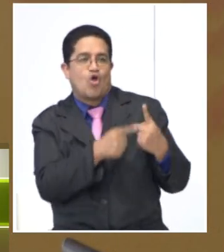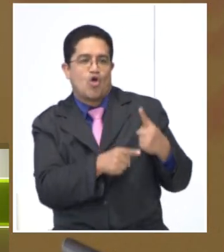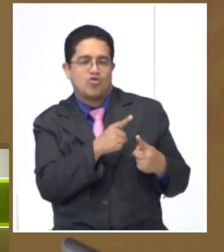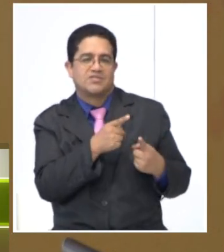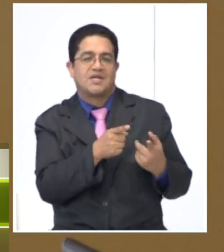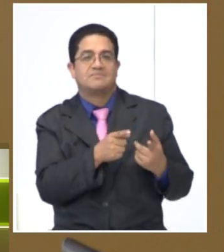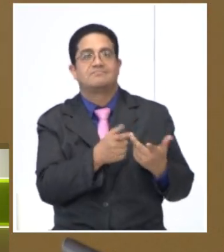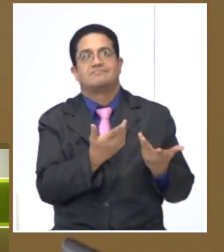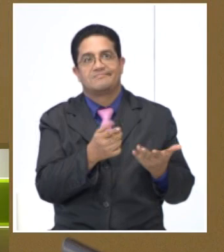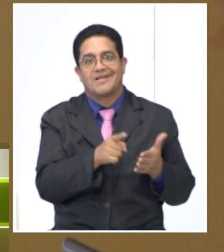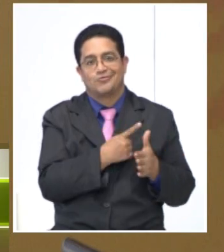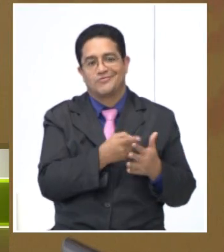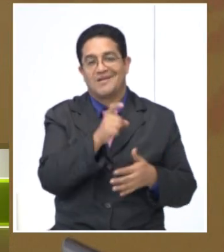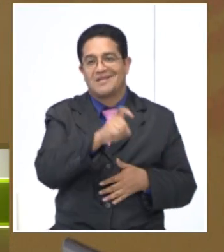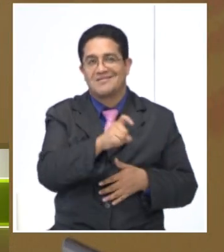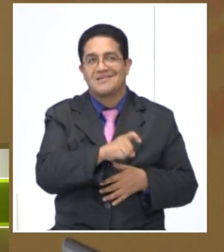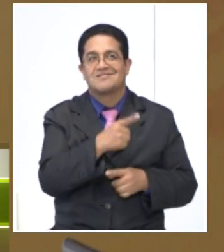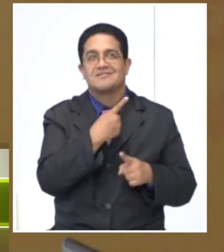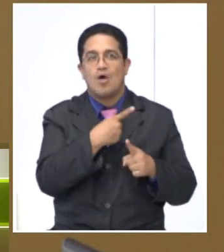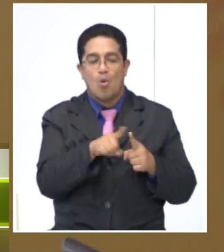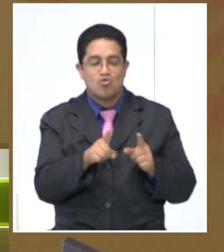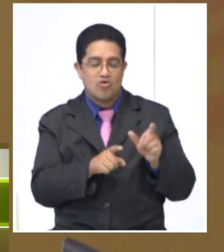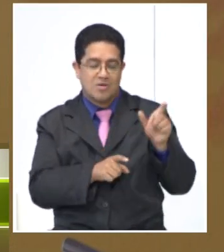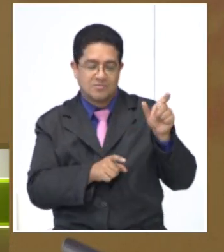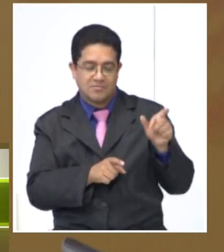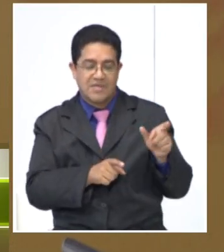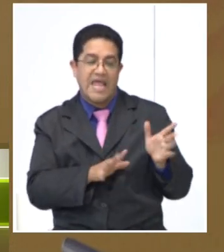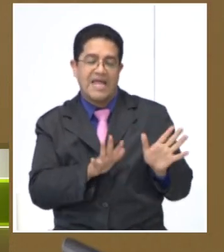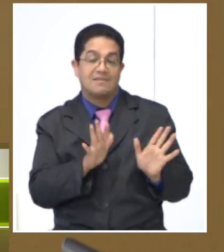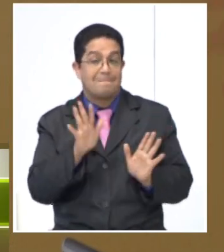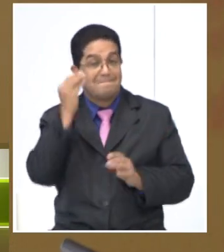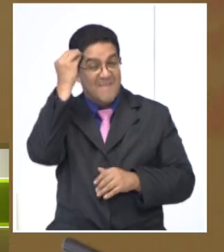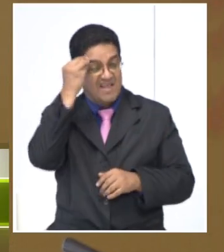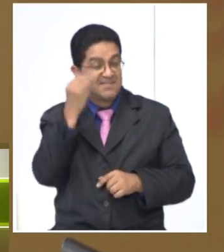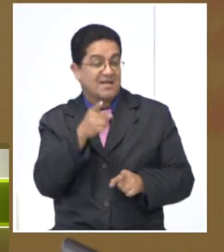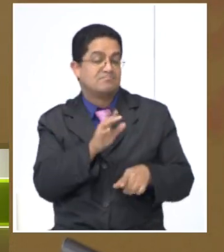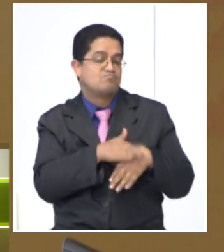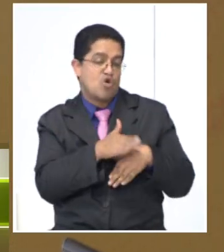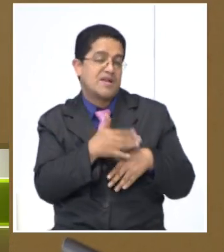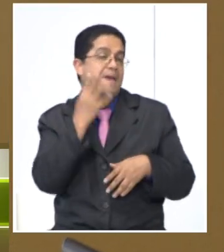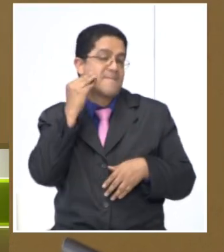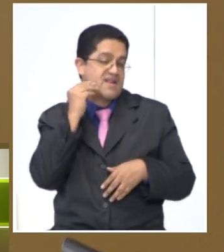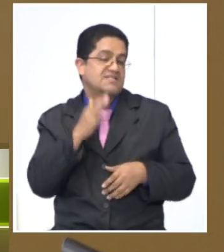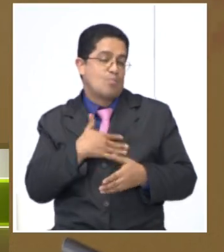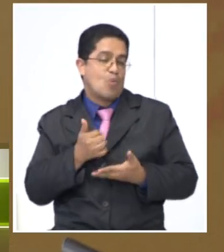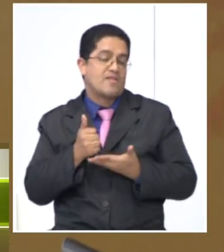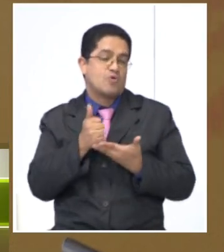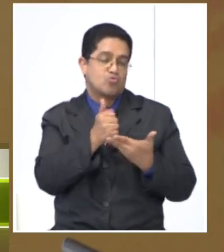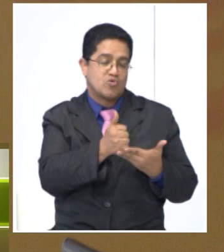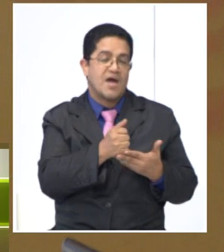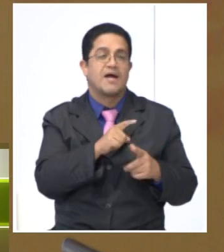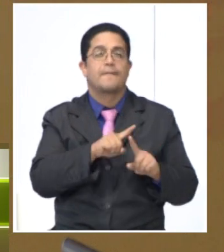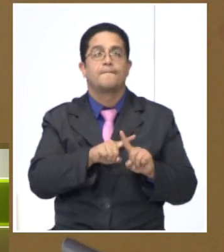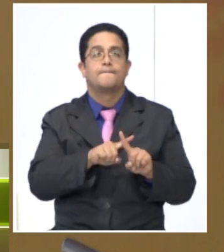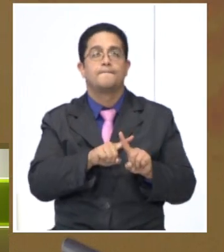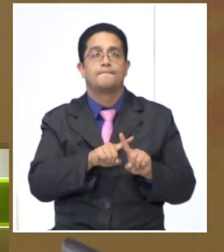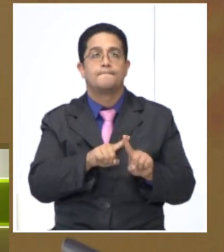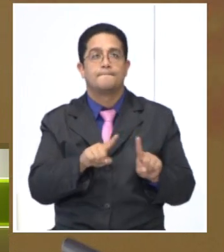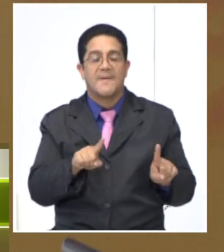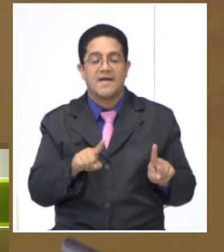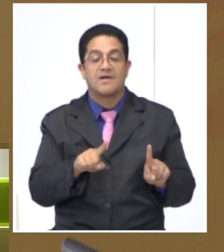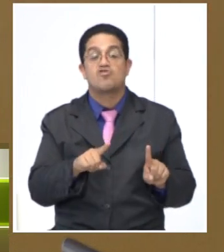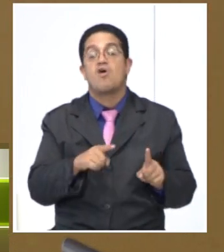salud mental. Obviamente lo va a hacer desde la subjetividad misma, pero ¿qué es lo bien y qué es lo que está mal en muchos procesos de la